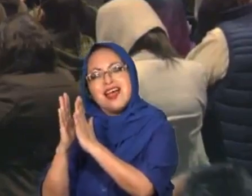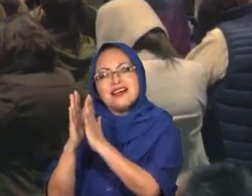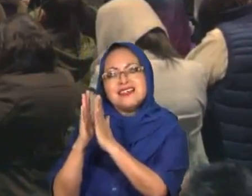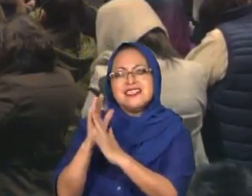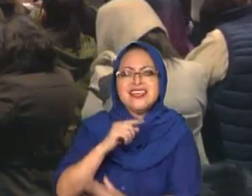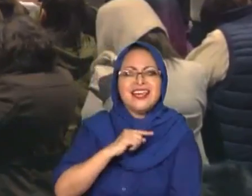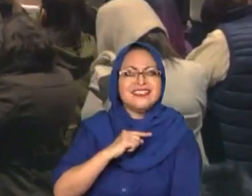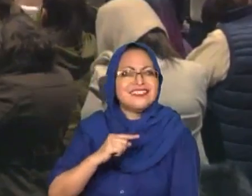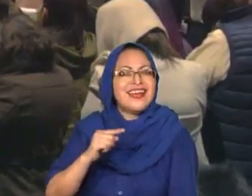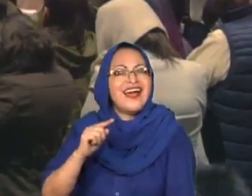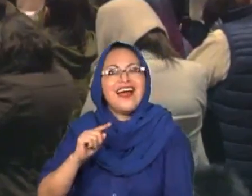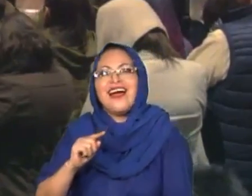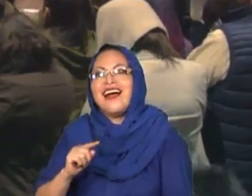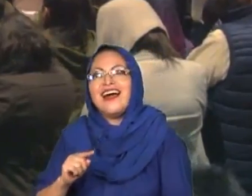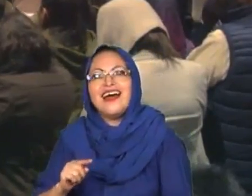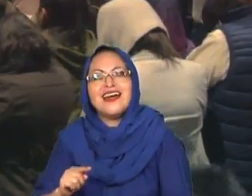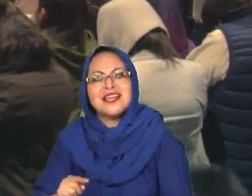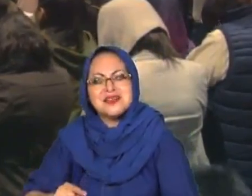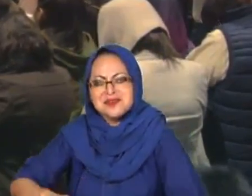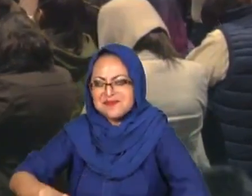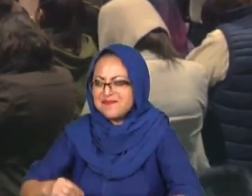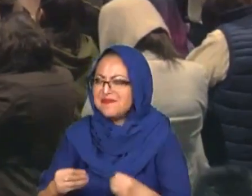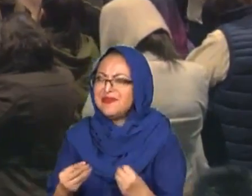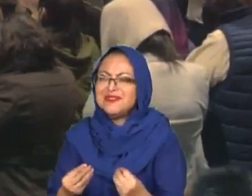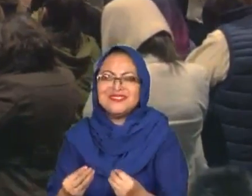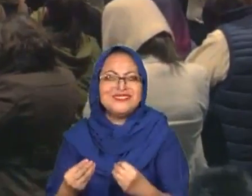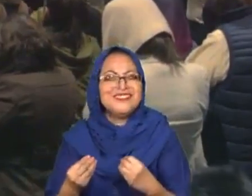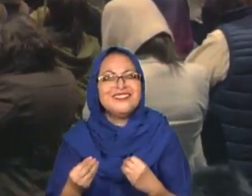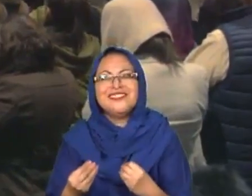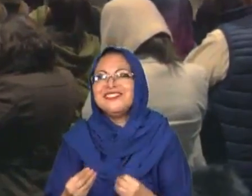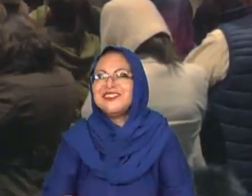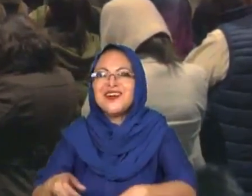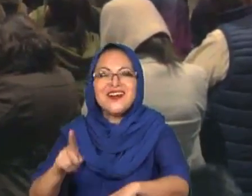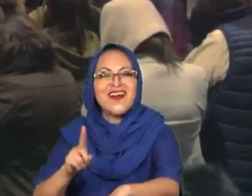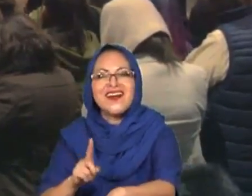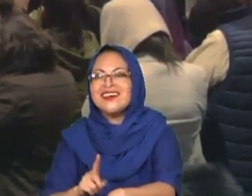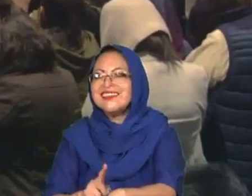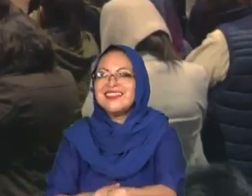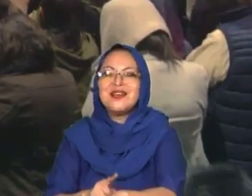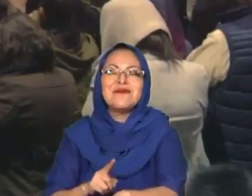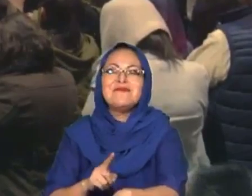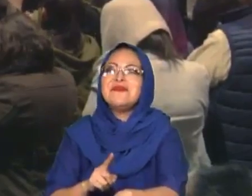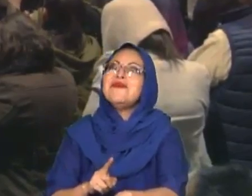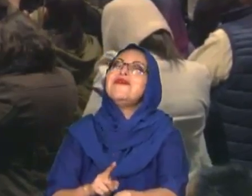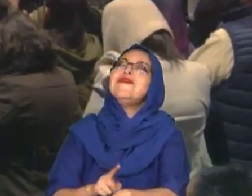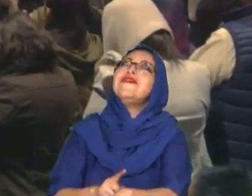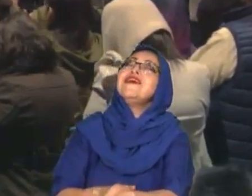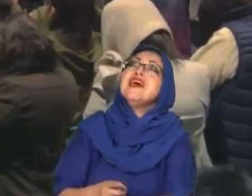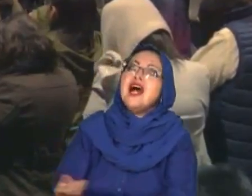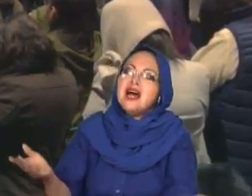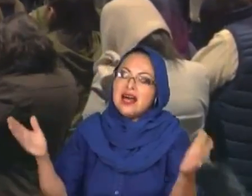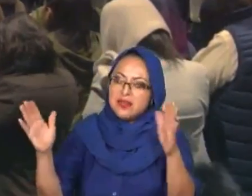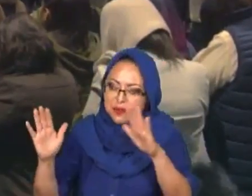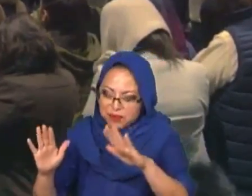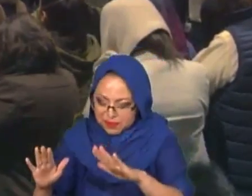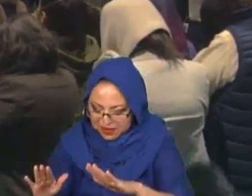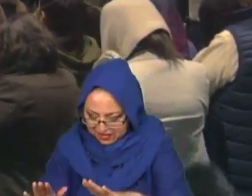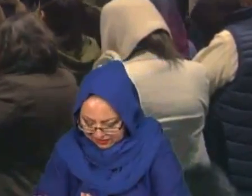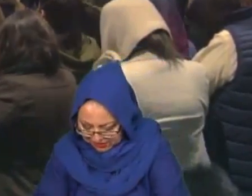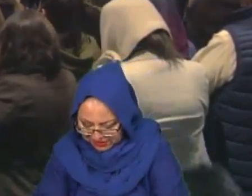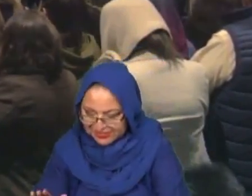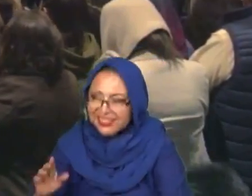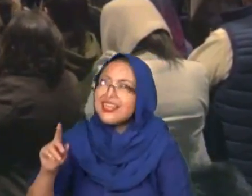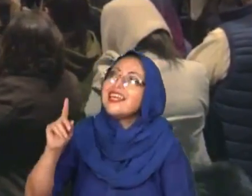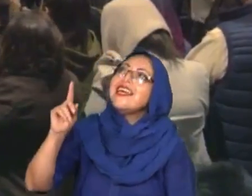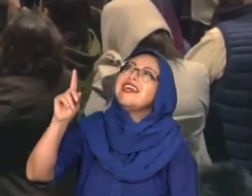y así estar perdido horas y horas